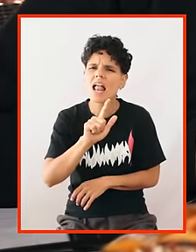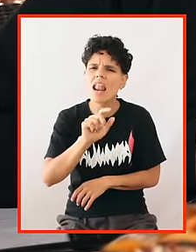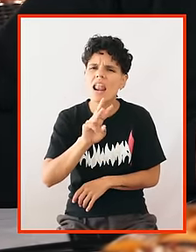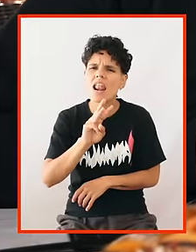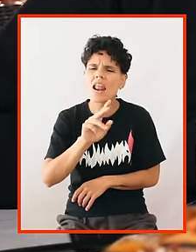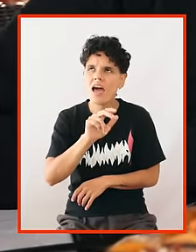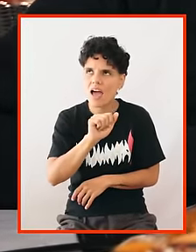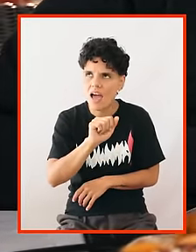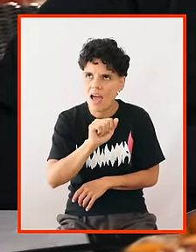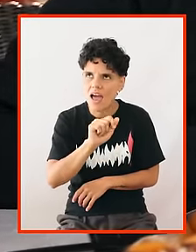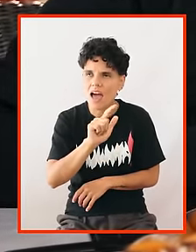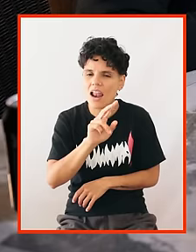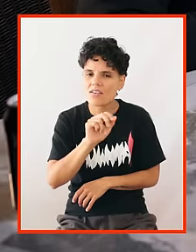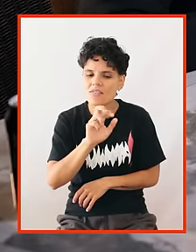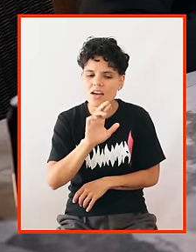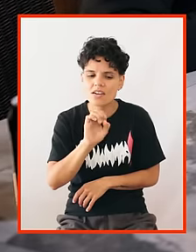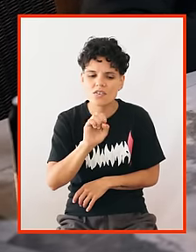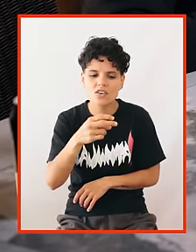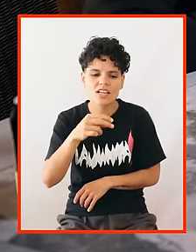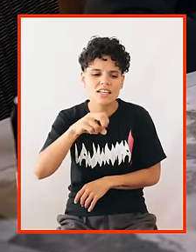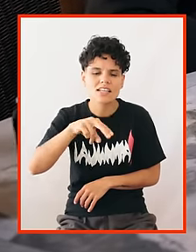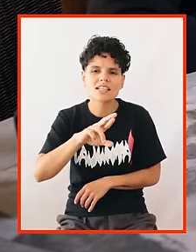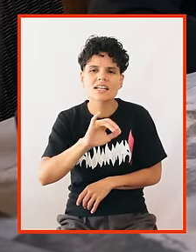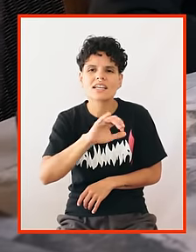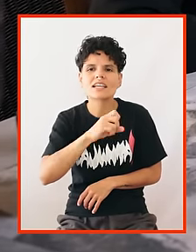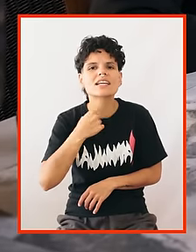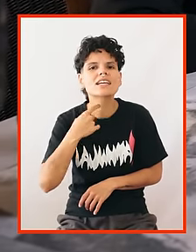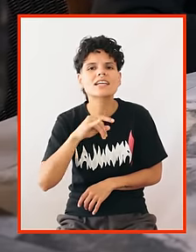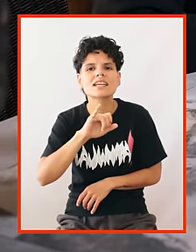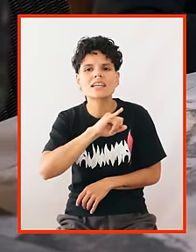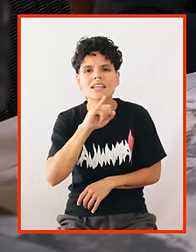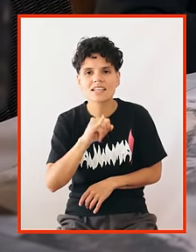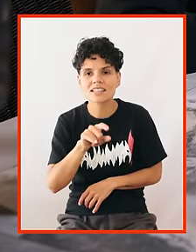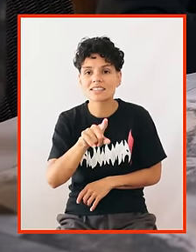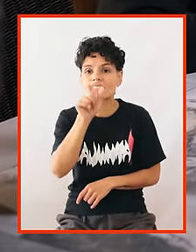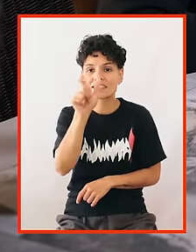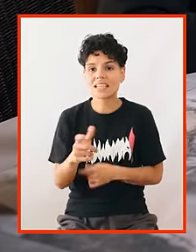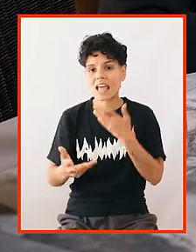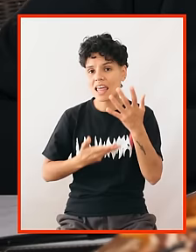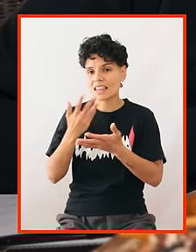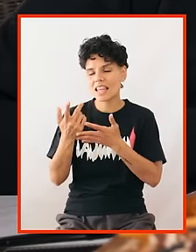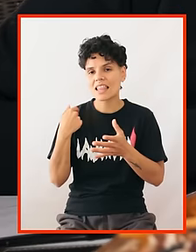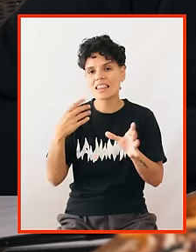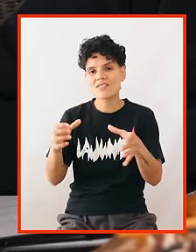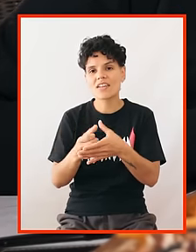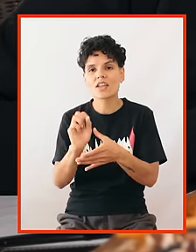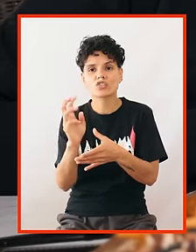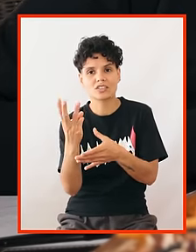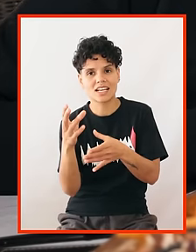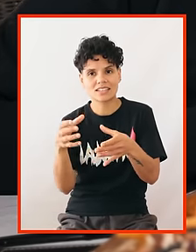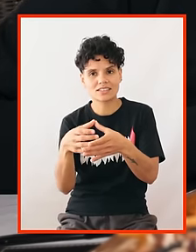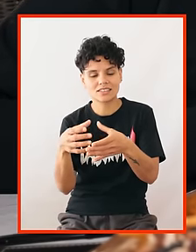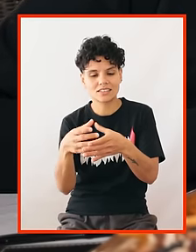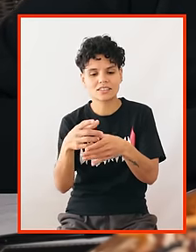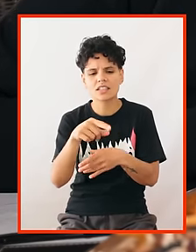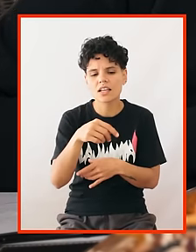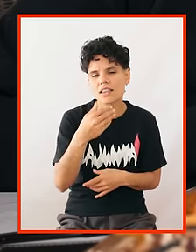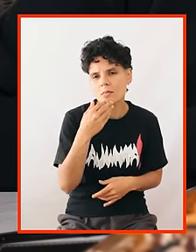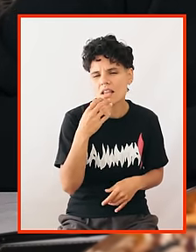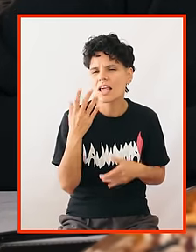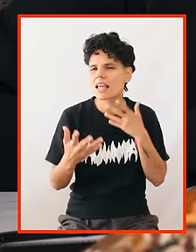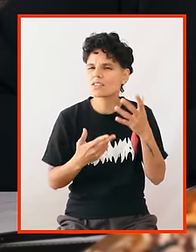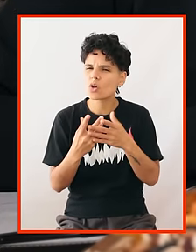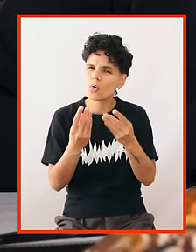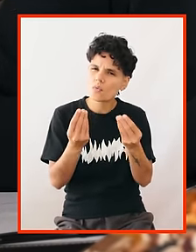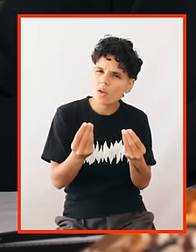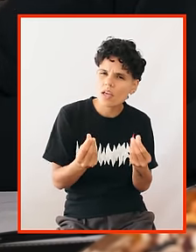había hecho lo suyo con la banda en el sentido de apoyarlo, una pequeña... sonoridad, todo era tan así, era más